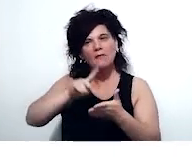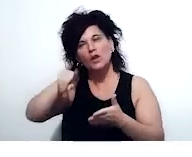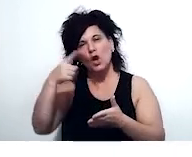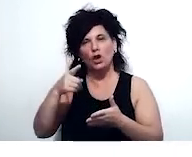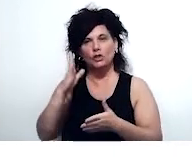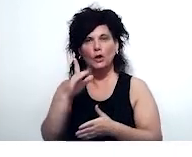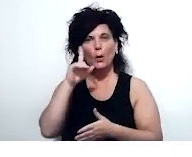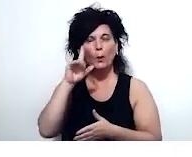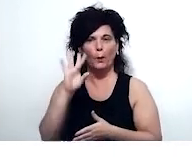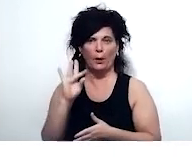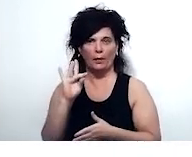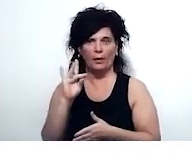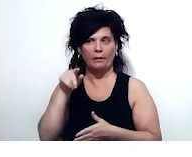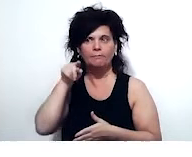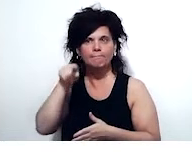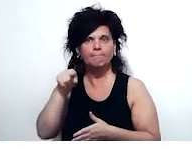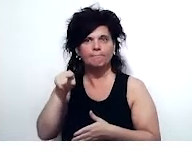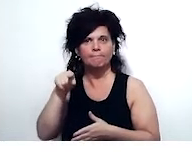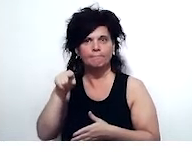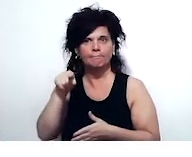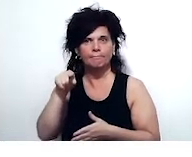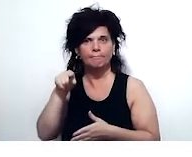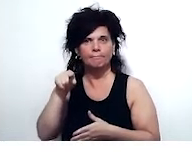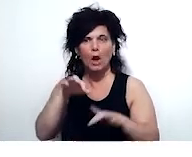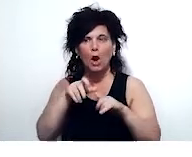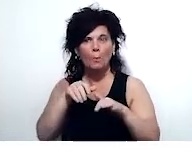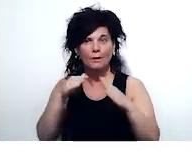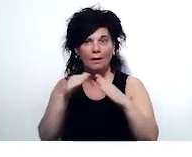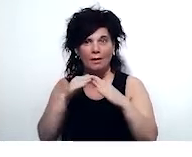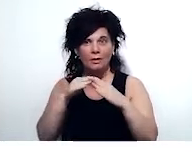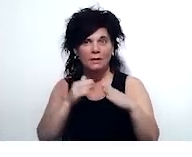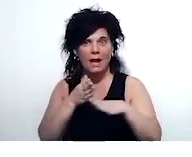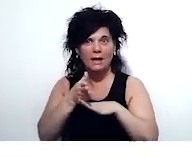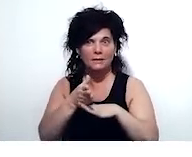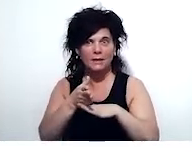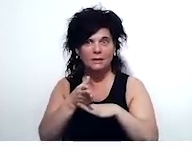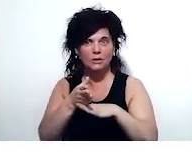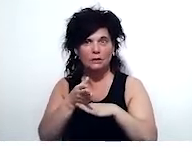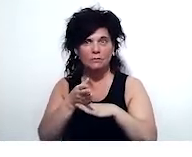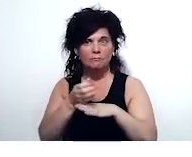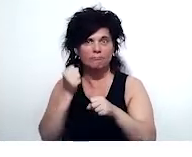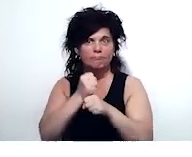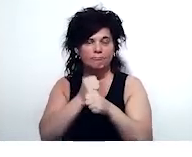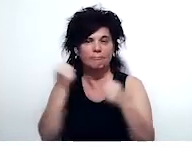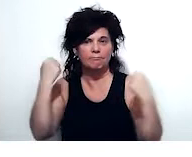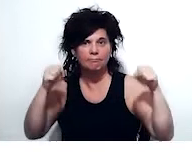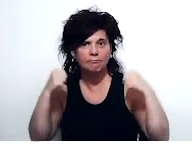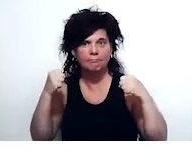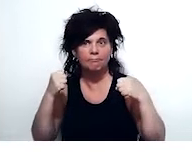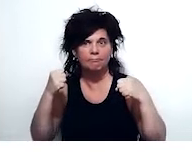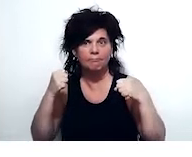BID, donde tenemos acceso a computadoras en el hogar para tareas de la escuela por nivel